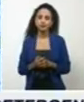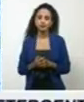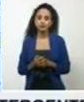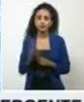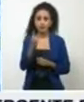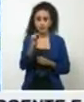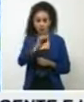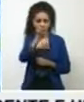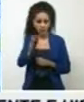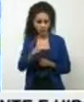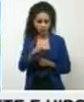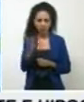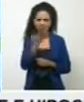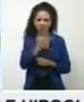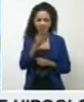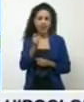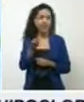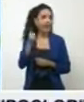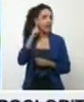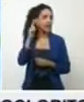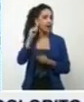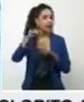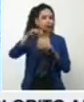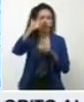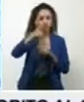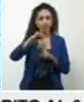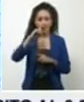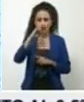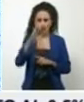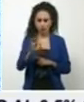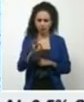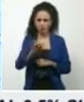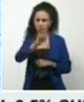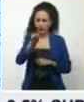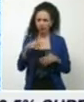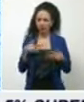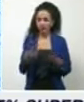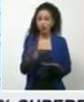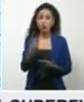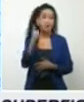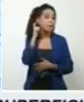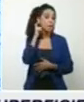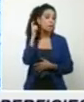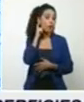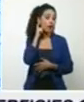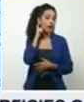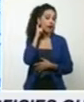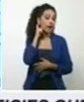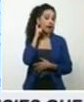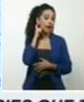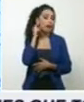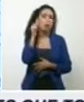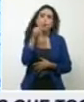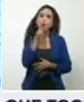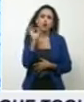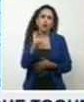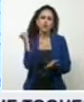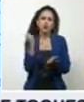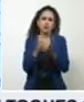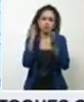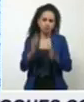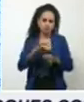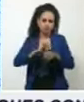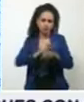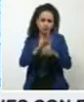pregunta, formulada por Radio Taíno, y dice lo siguiente. ¿Una mujer sospechosa o ya confirmada con la COVID-19